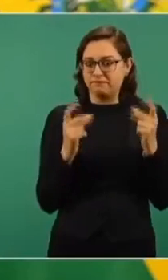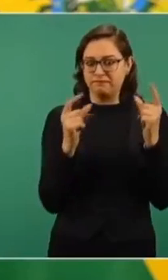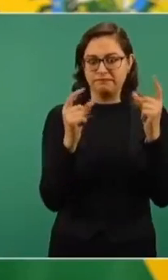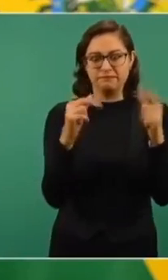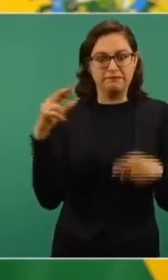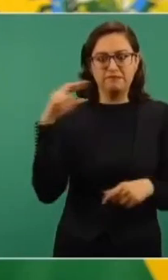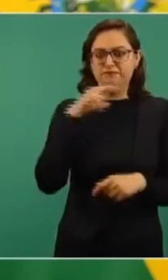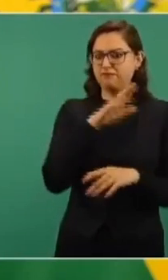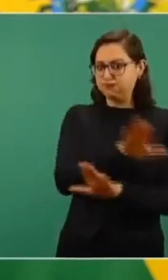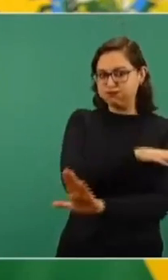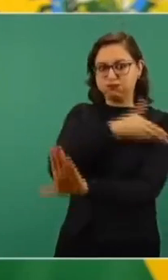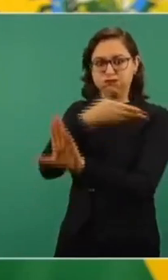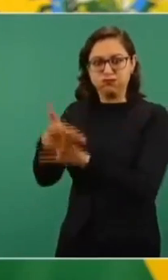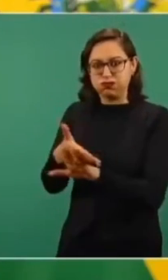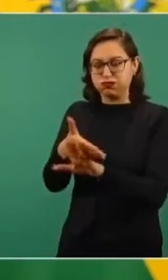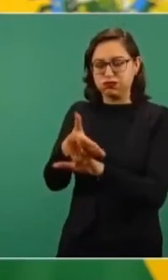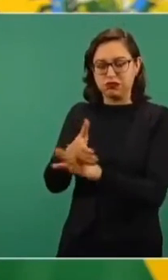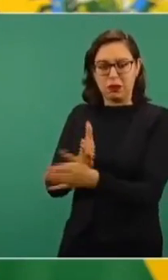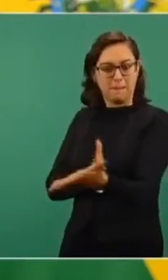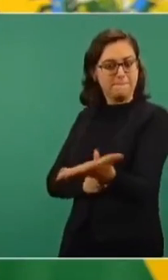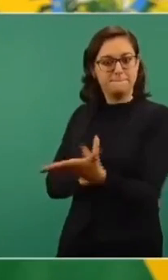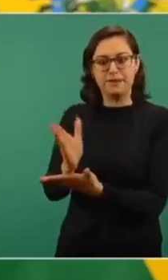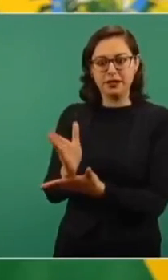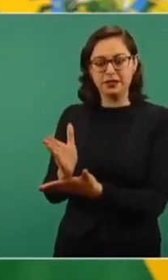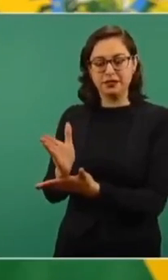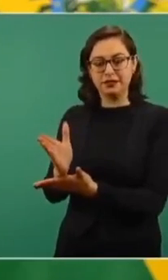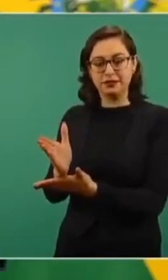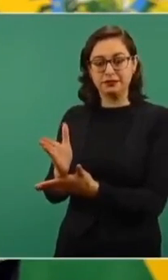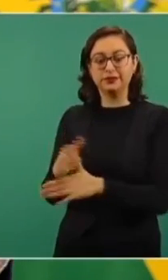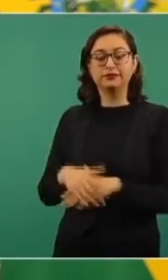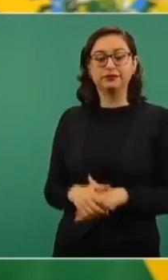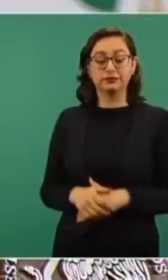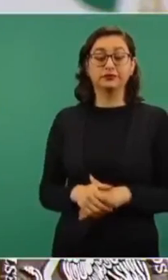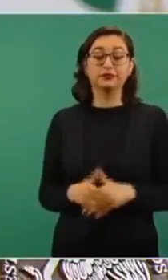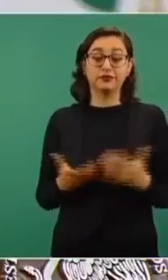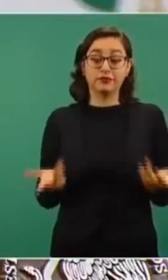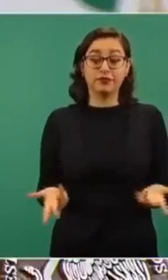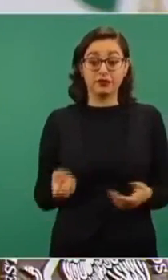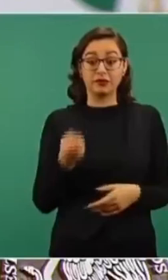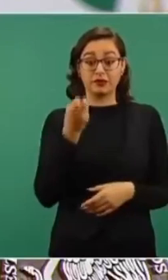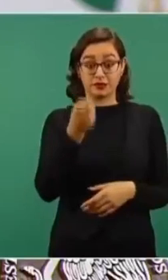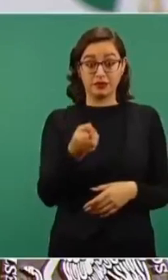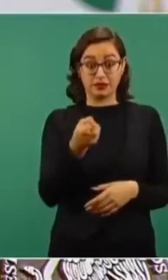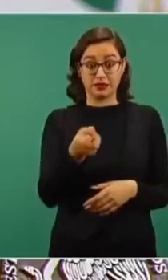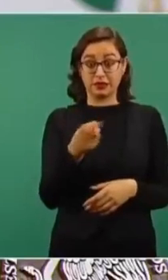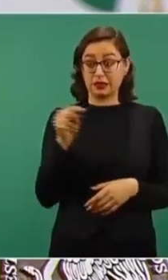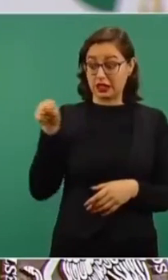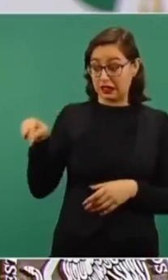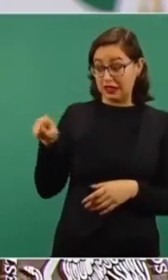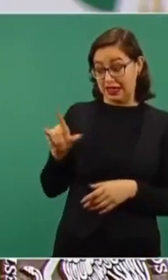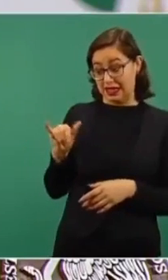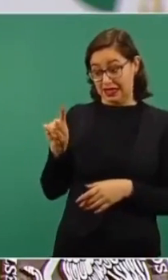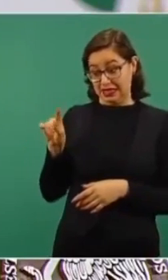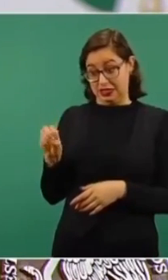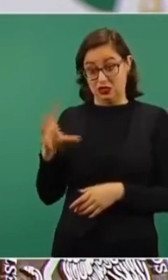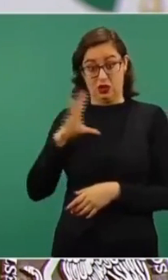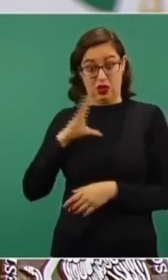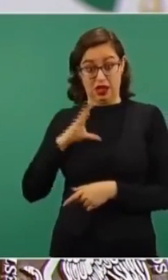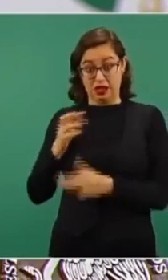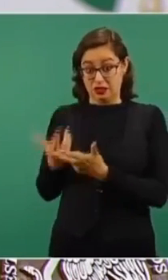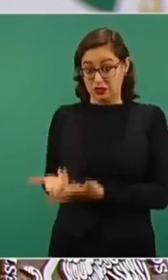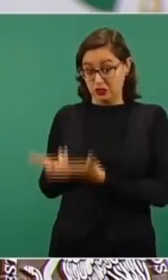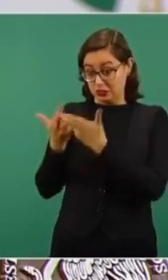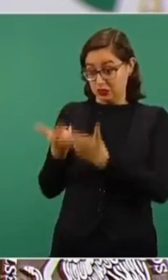los pilares fue generar en el departamento Potosí, donde está la mayor reserva de litio que tenemos en el Salar de